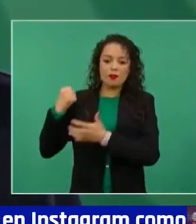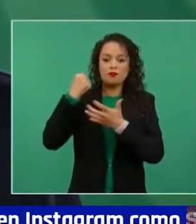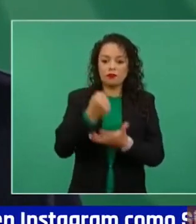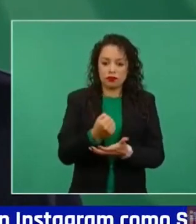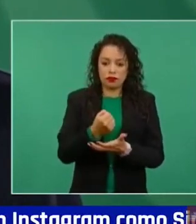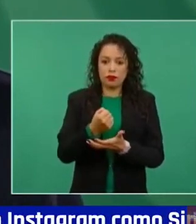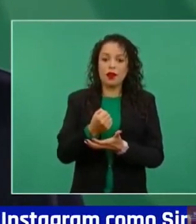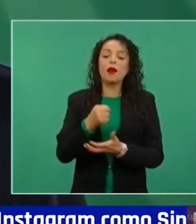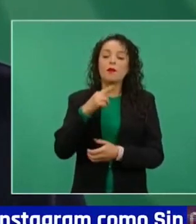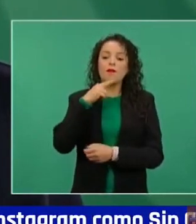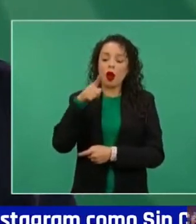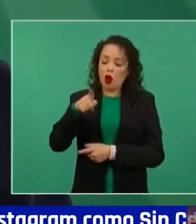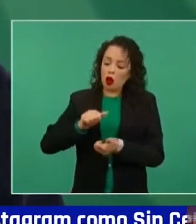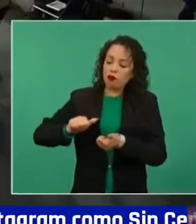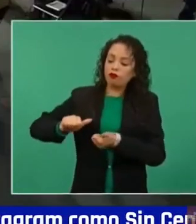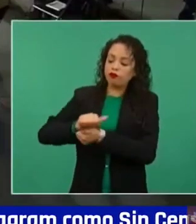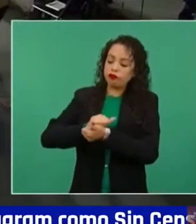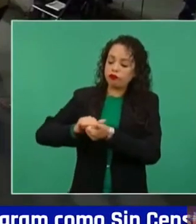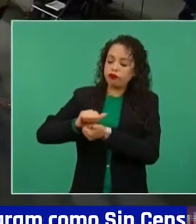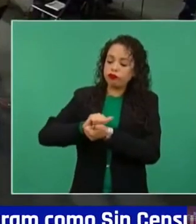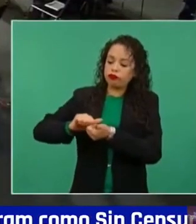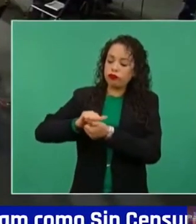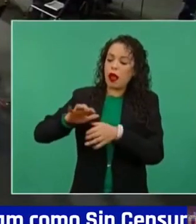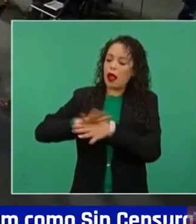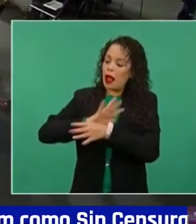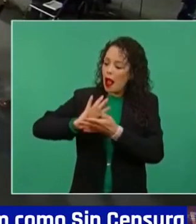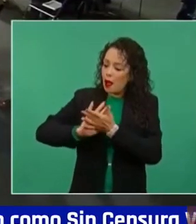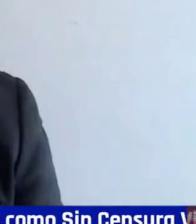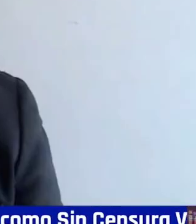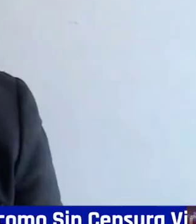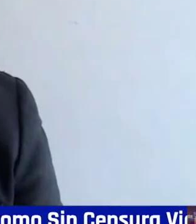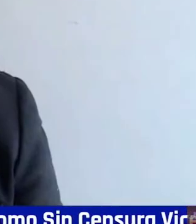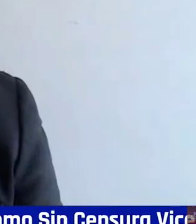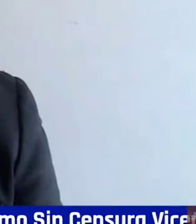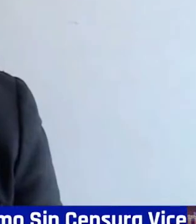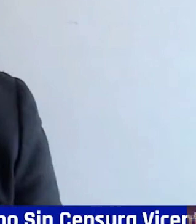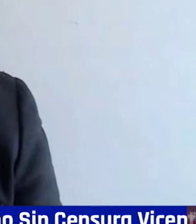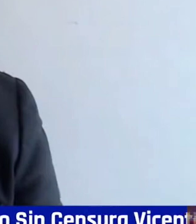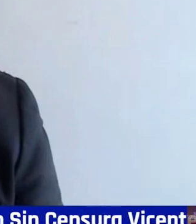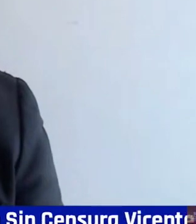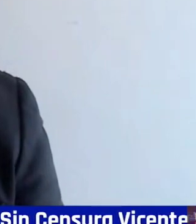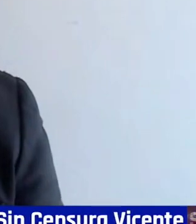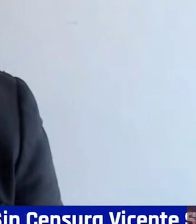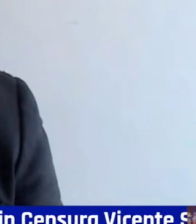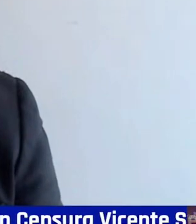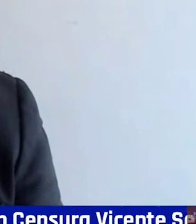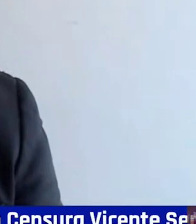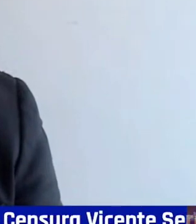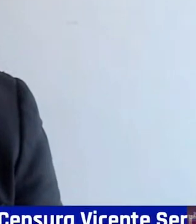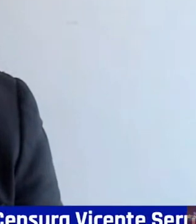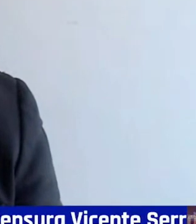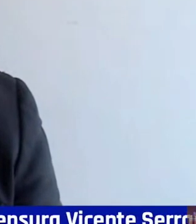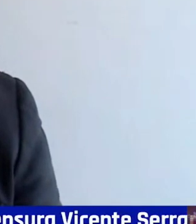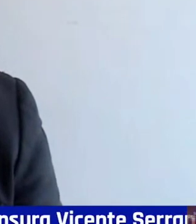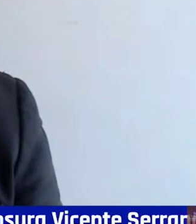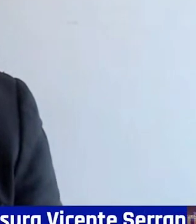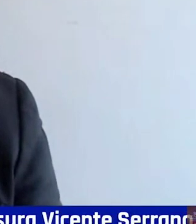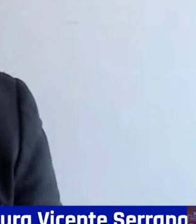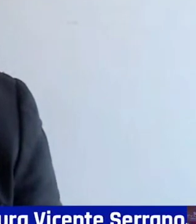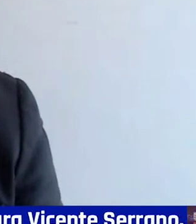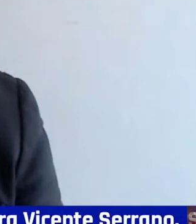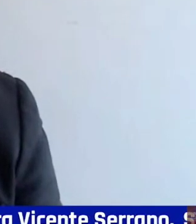sino también para las comunidades de origen, en este caso, pues bueno, de México, y esos